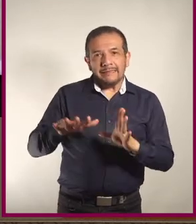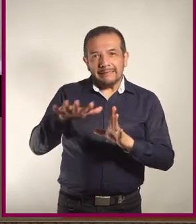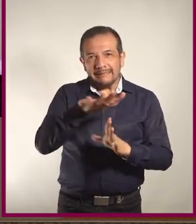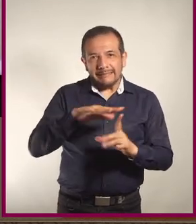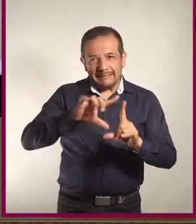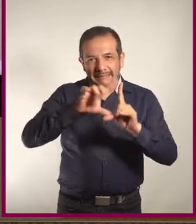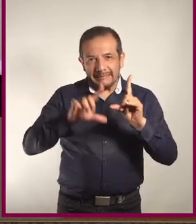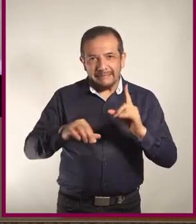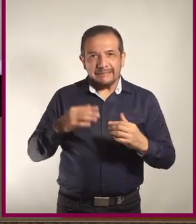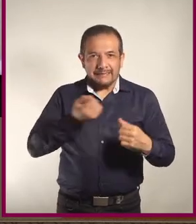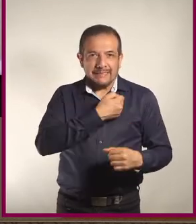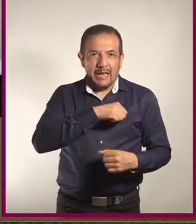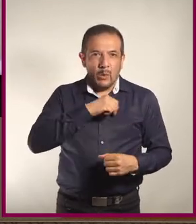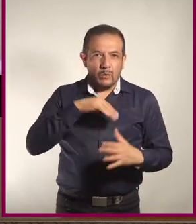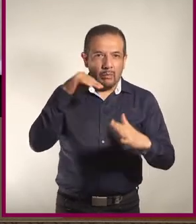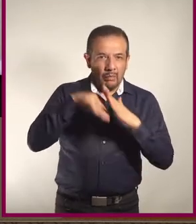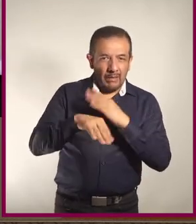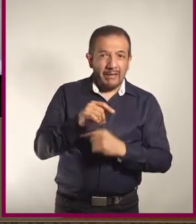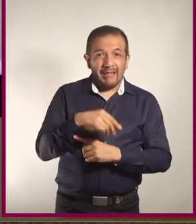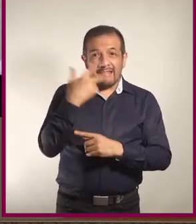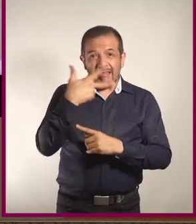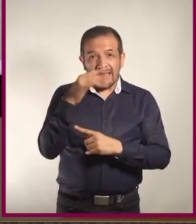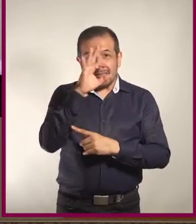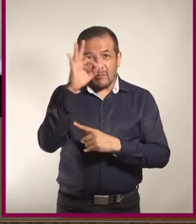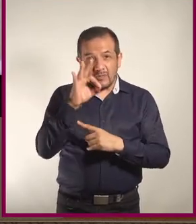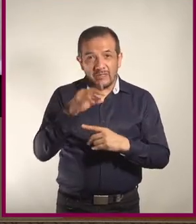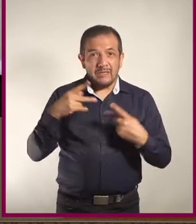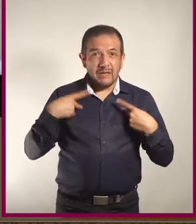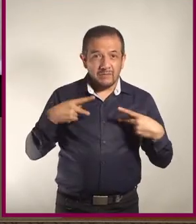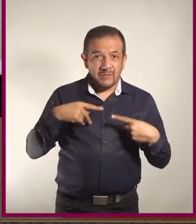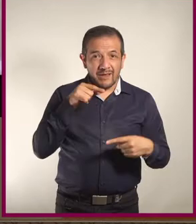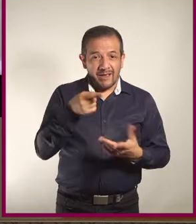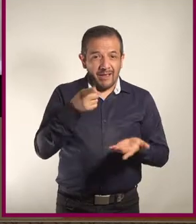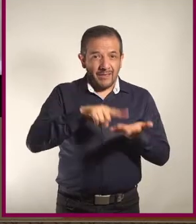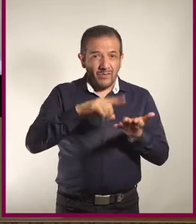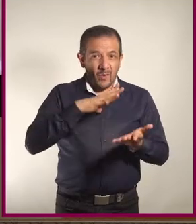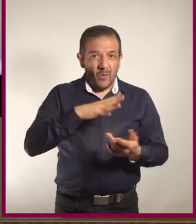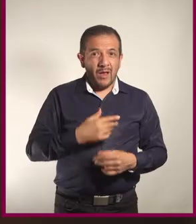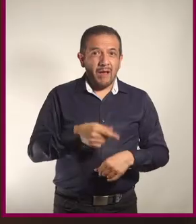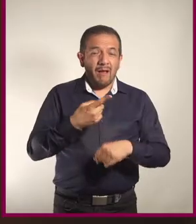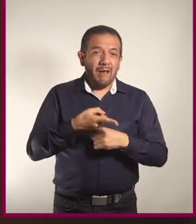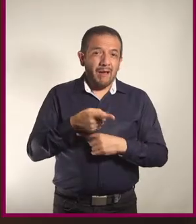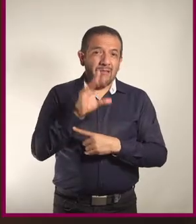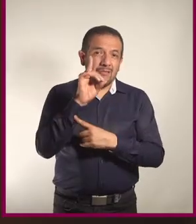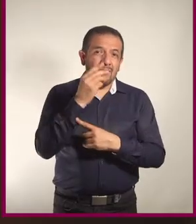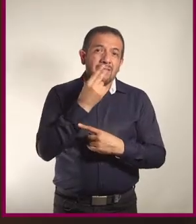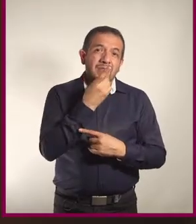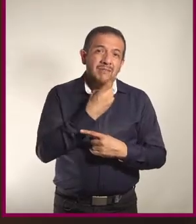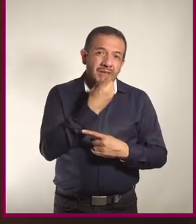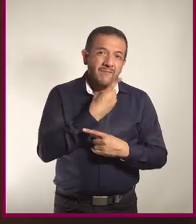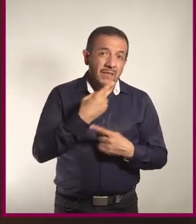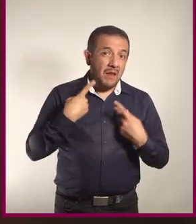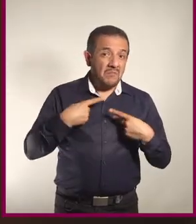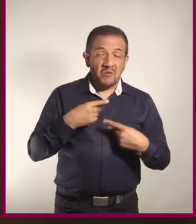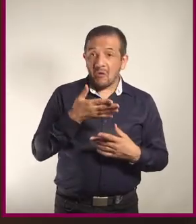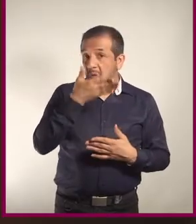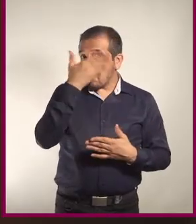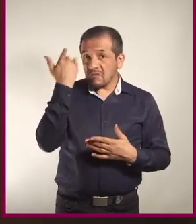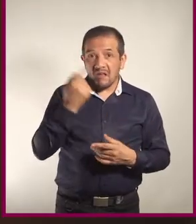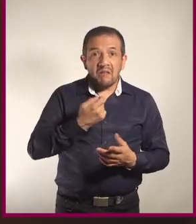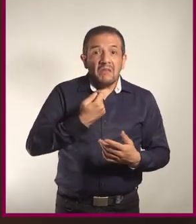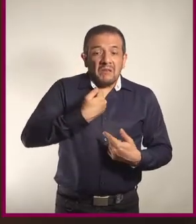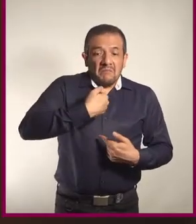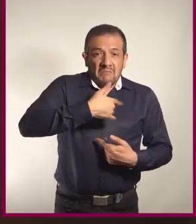pública, en el que más del 10%, alrededor del 13% de la población tiene diabetes. Mucha de ellas no sabe que